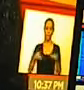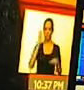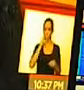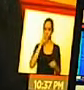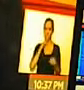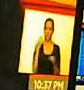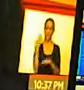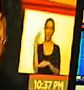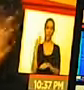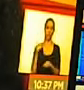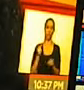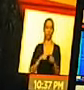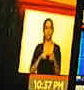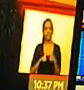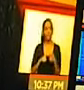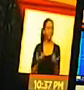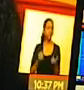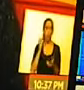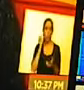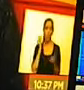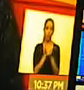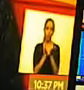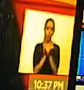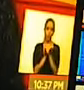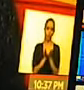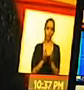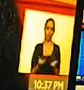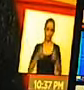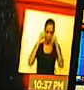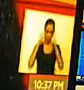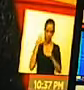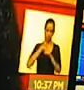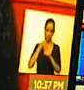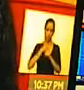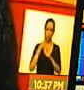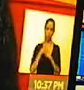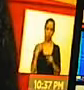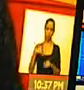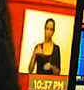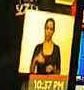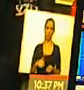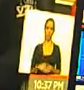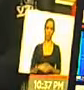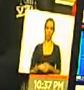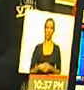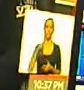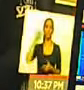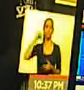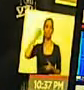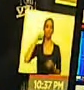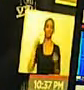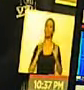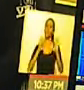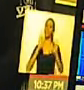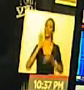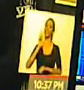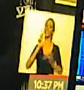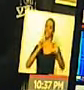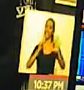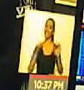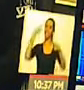Entonces, mujeres, estudien, prepárense, luchen por su derecho. Vamos al otro video de la noche, 10:37. Chávez